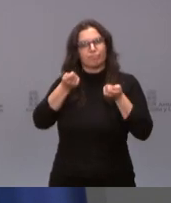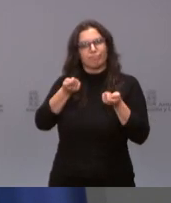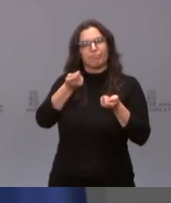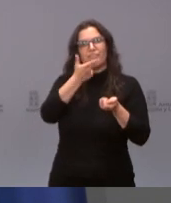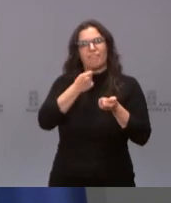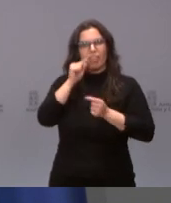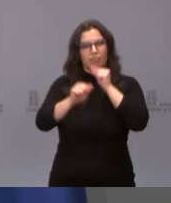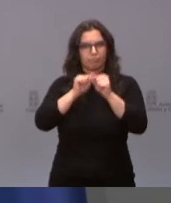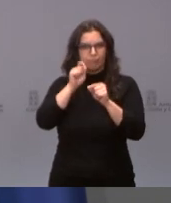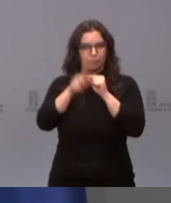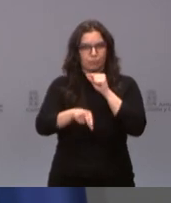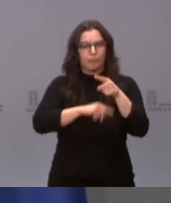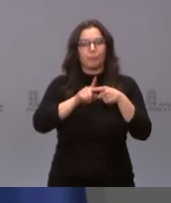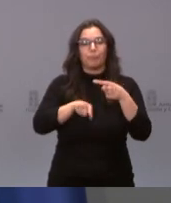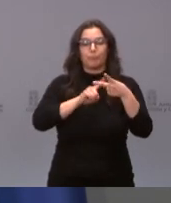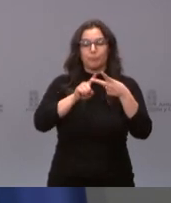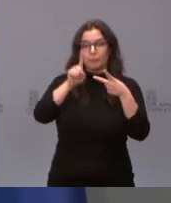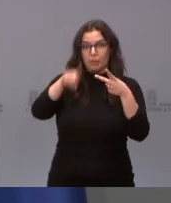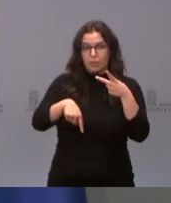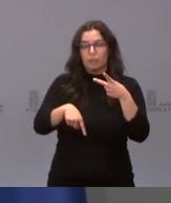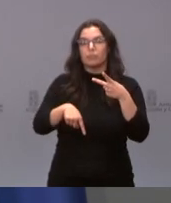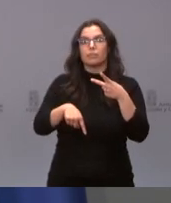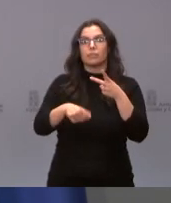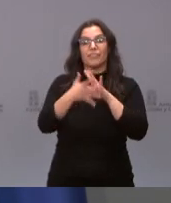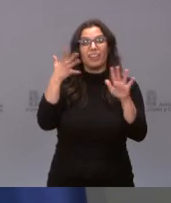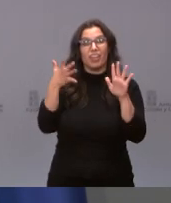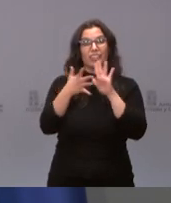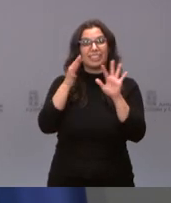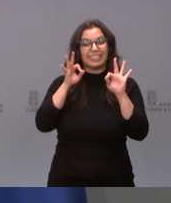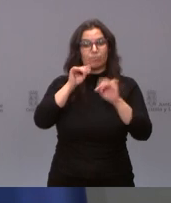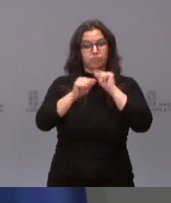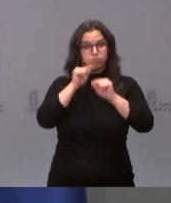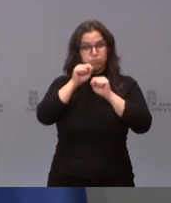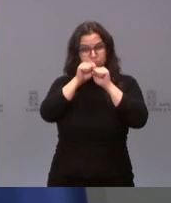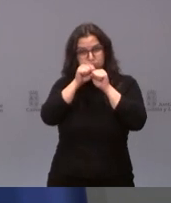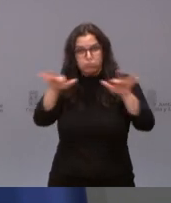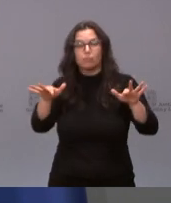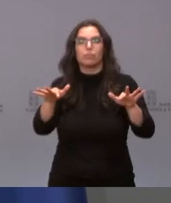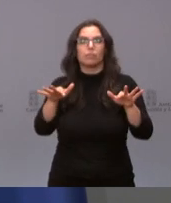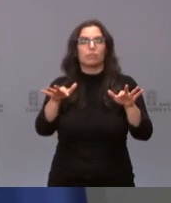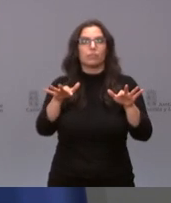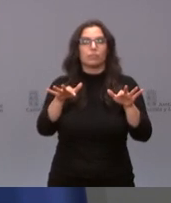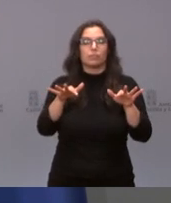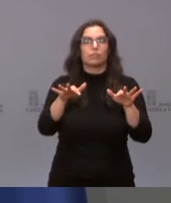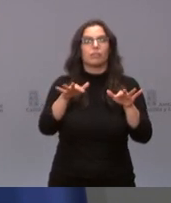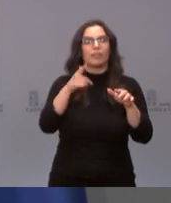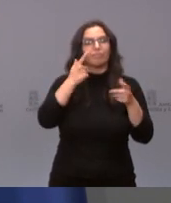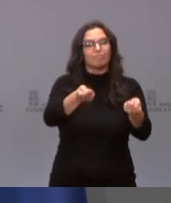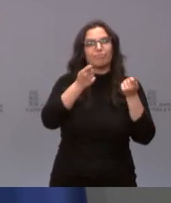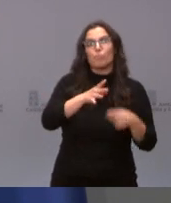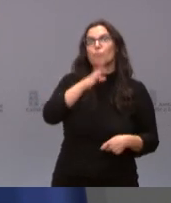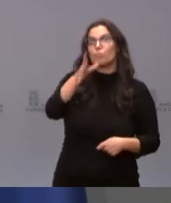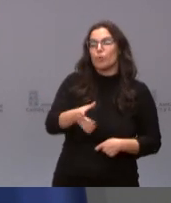contagio y por otra parte también la velocidad a la que estamos yendo con la con la vacunación sobre todo